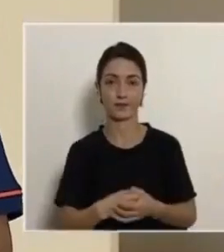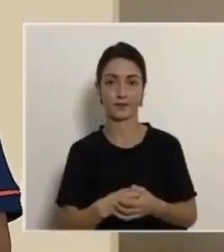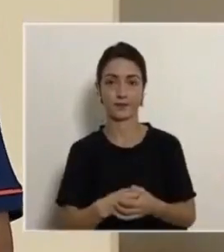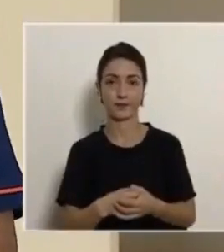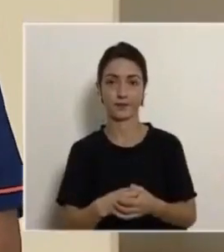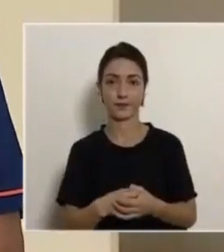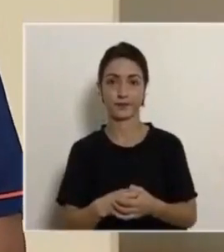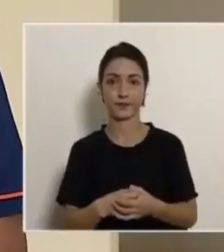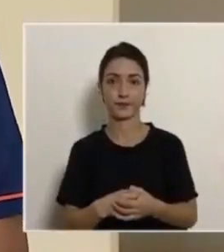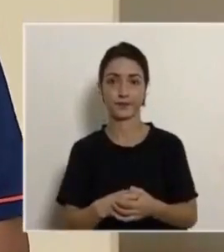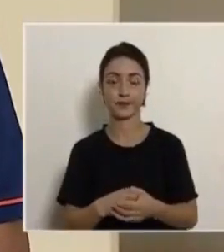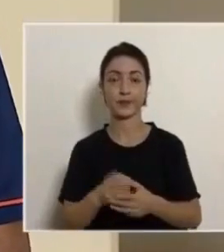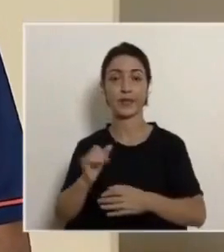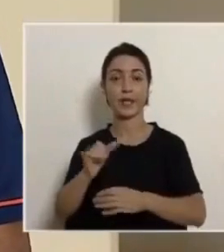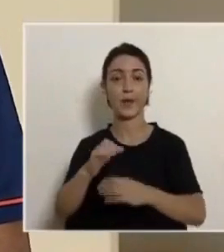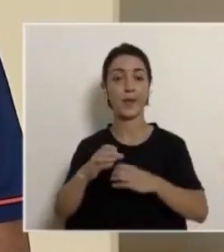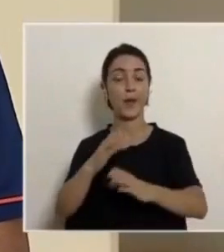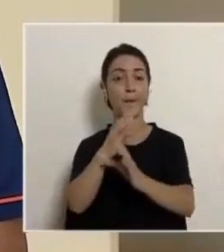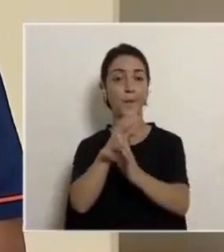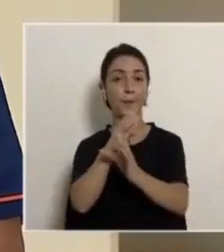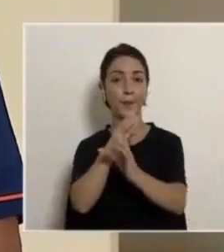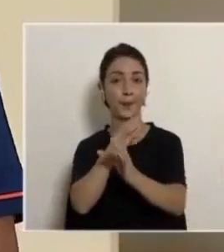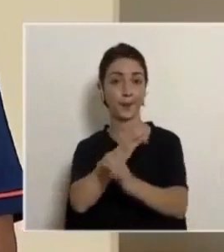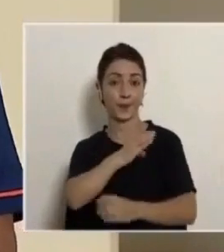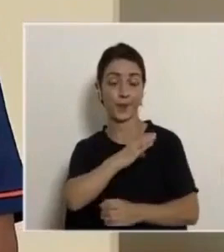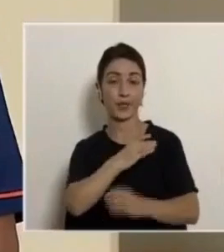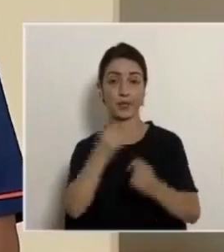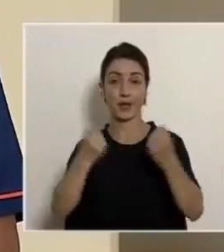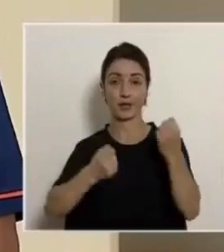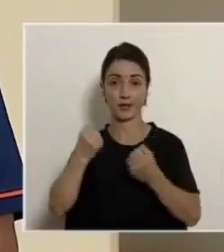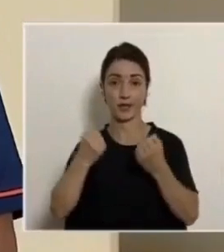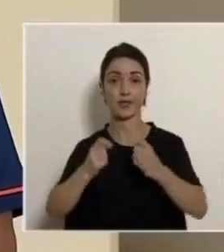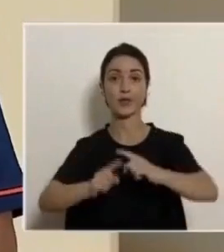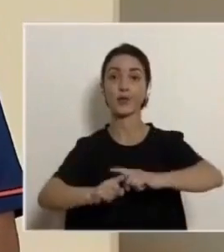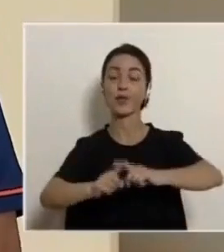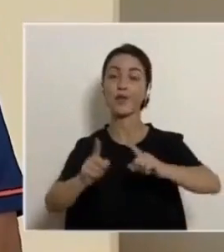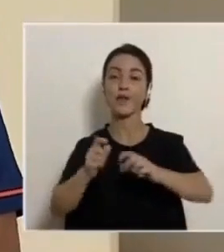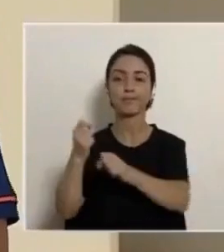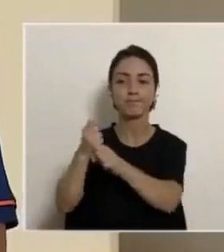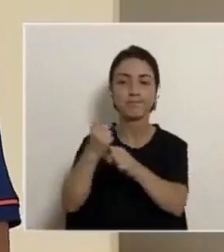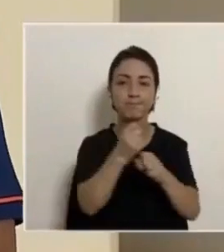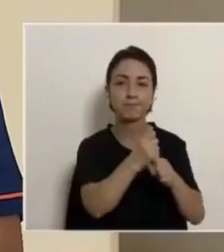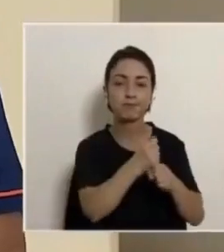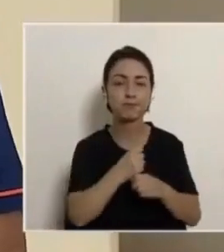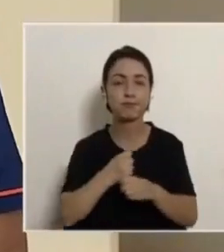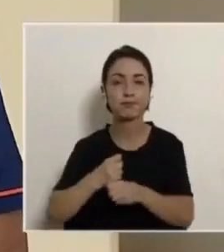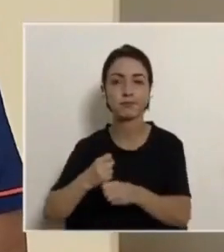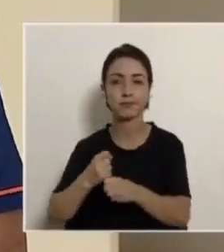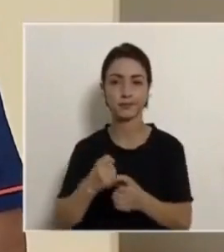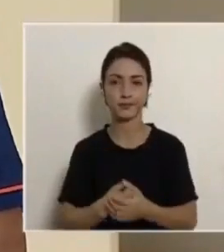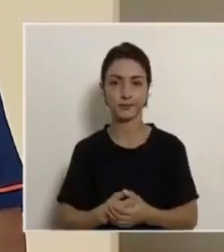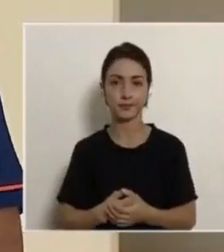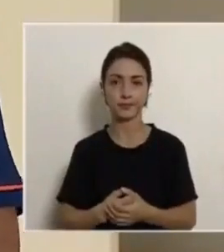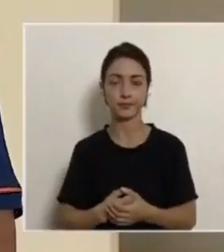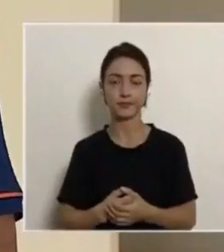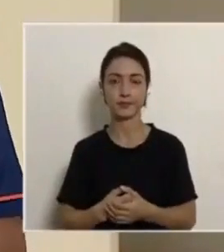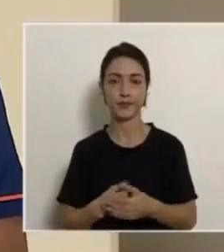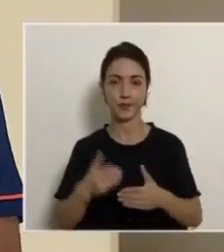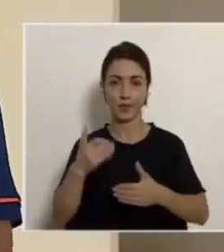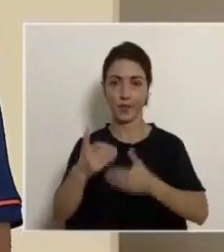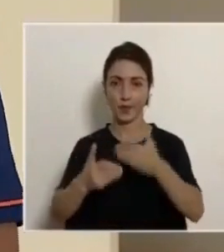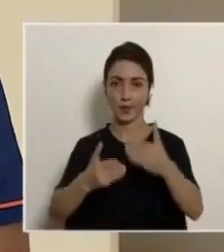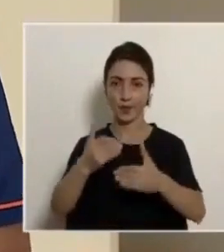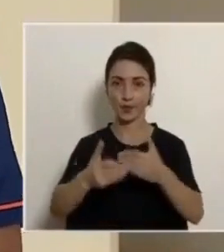Además, la Policía de Tránsito ha desarrollado diferentes tipos de operativos, incluso con un